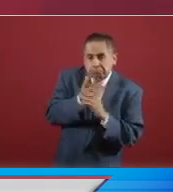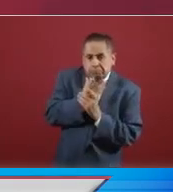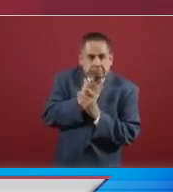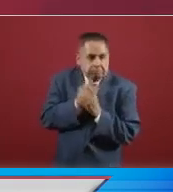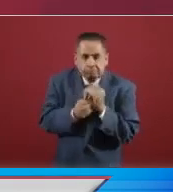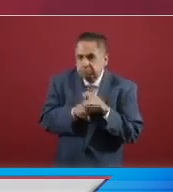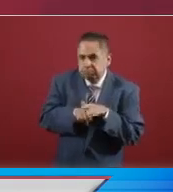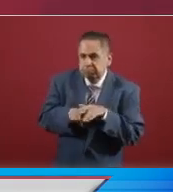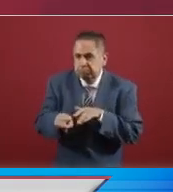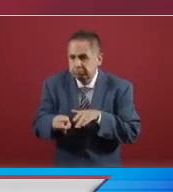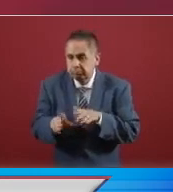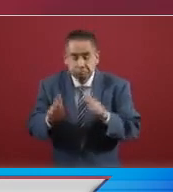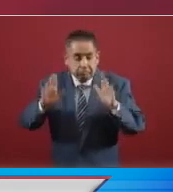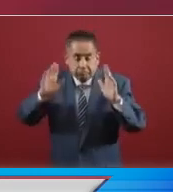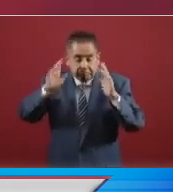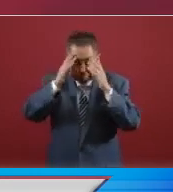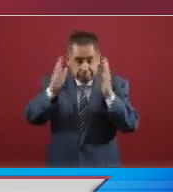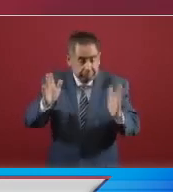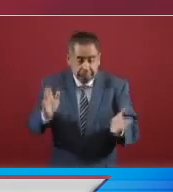porque